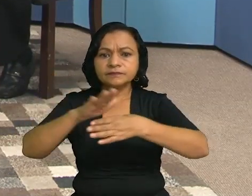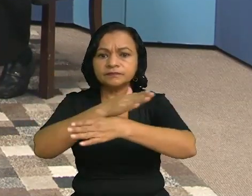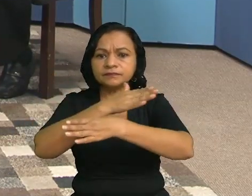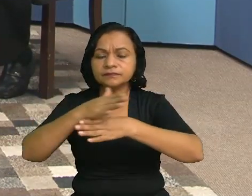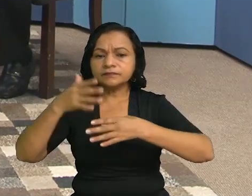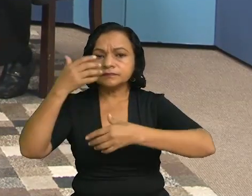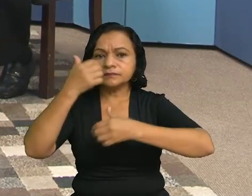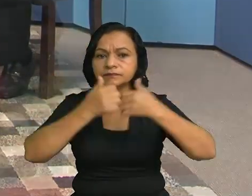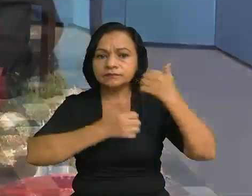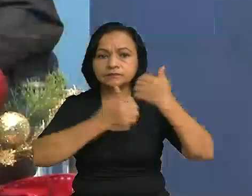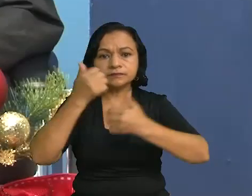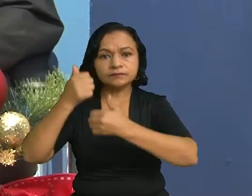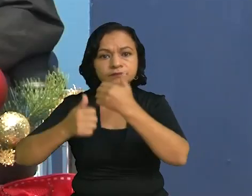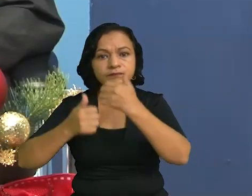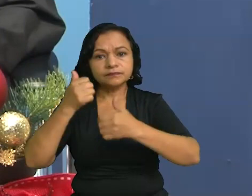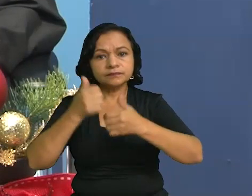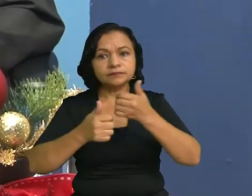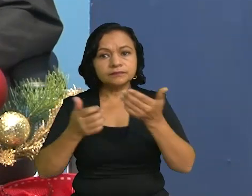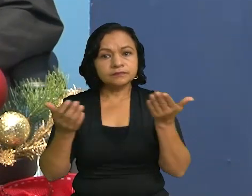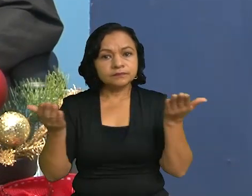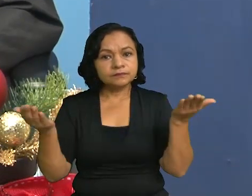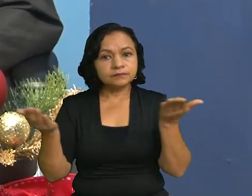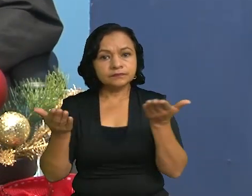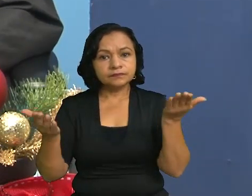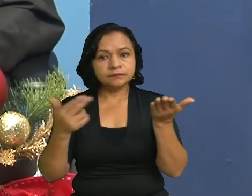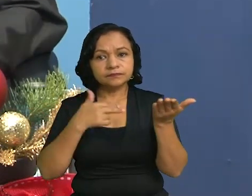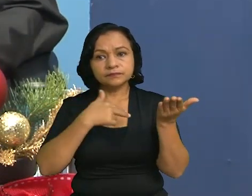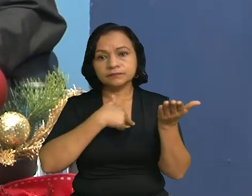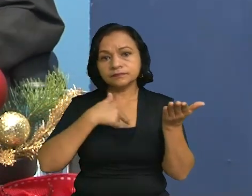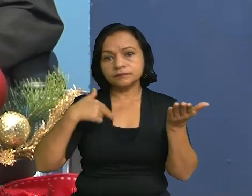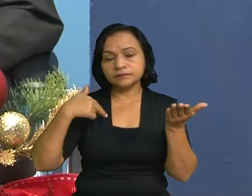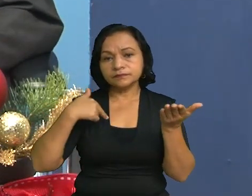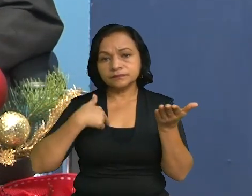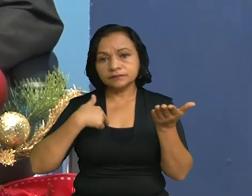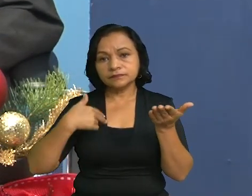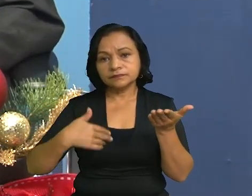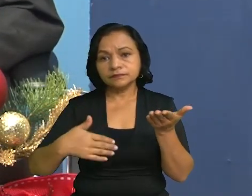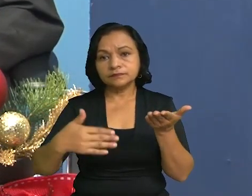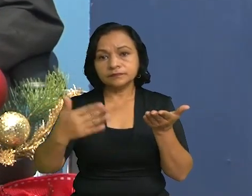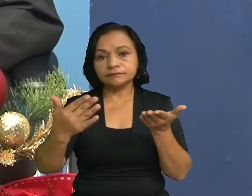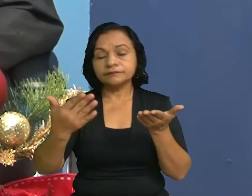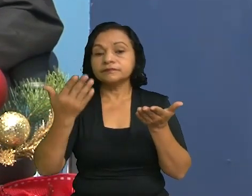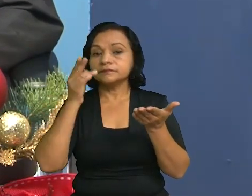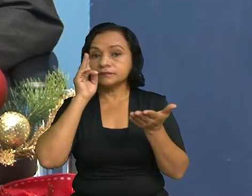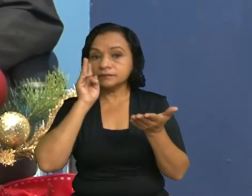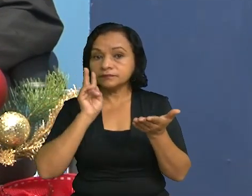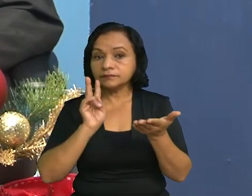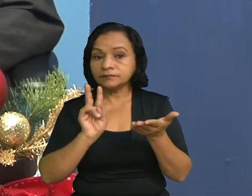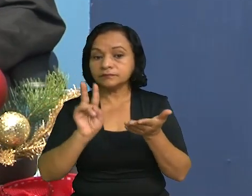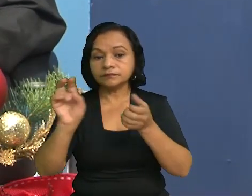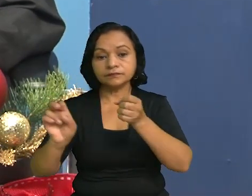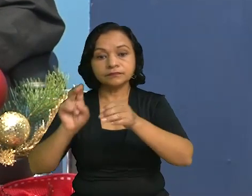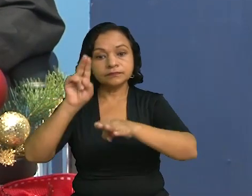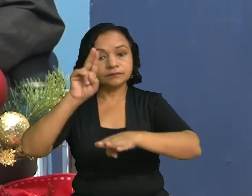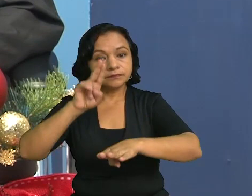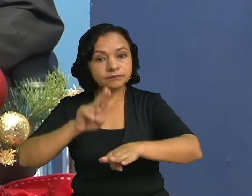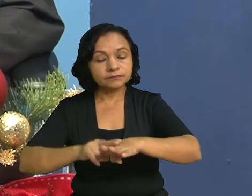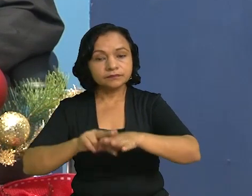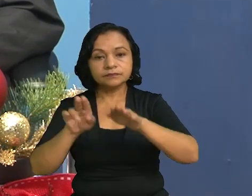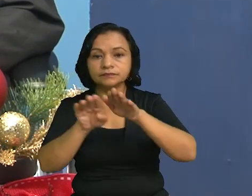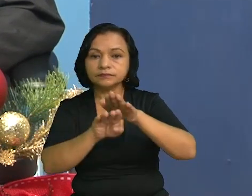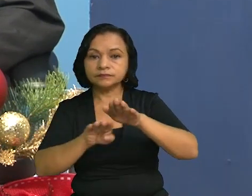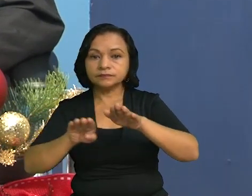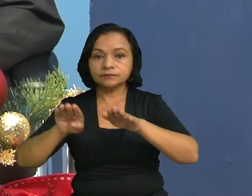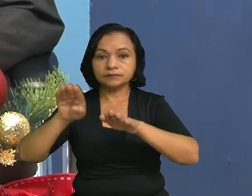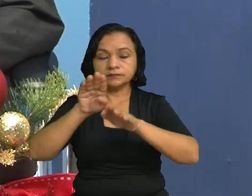pusieron en él se manifestaron pues a nivel nacional y sobre todo pues en